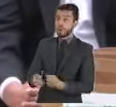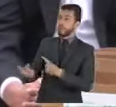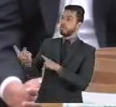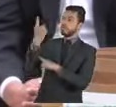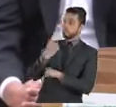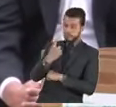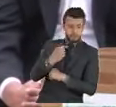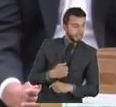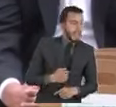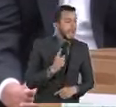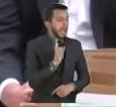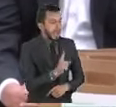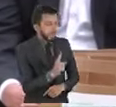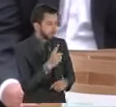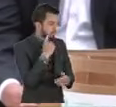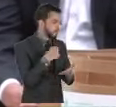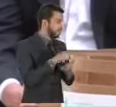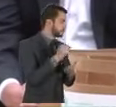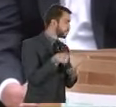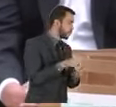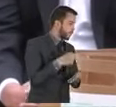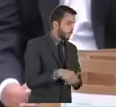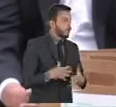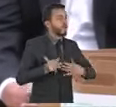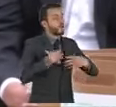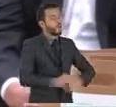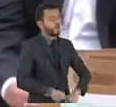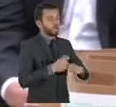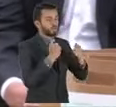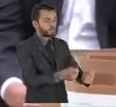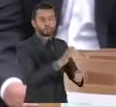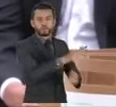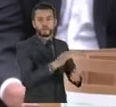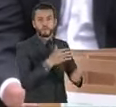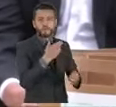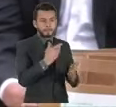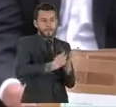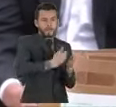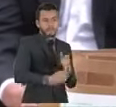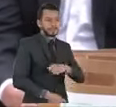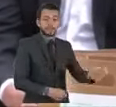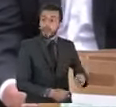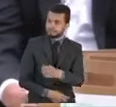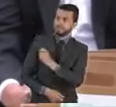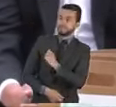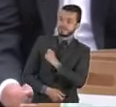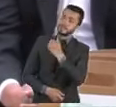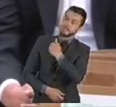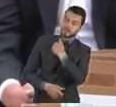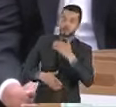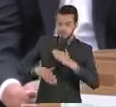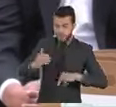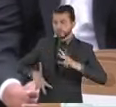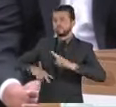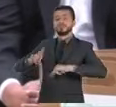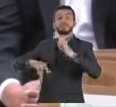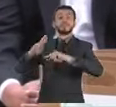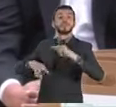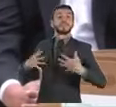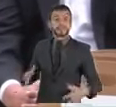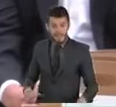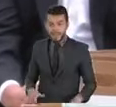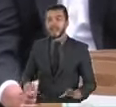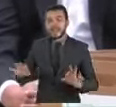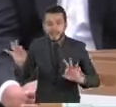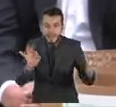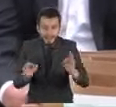Amén de que, por supuesto, en nuestros instrumentos de planeación, como el POP, vamos a desarrollar un capítulo tendiente a reconocer,